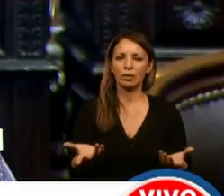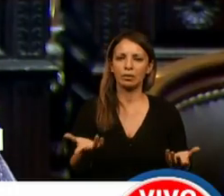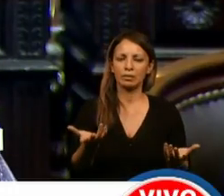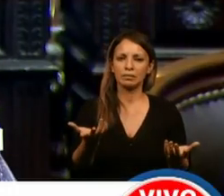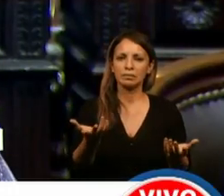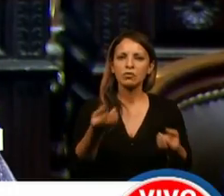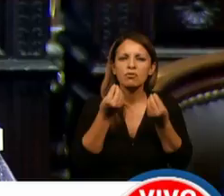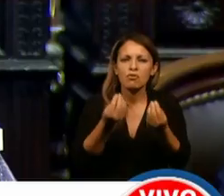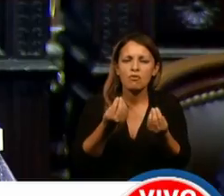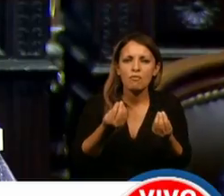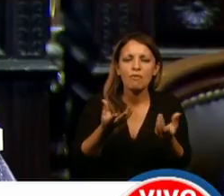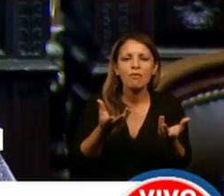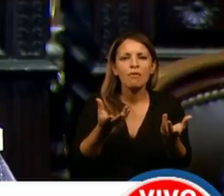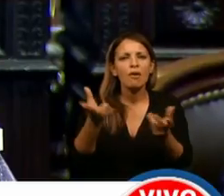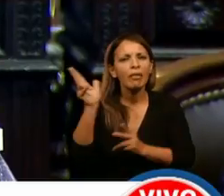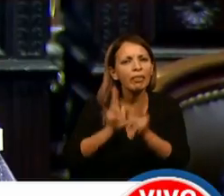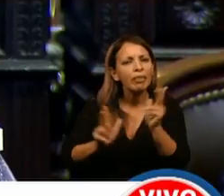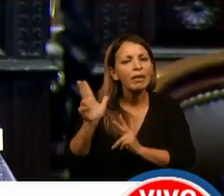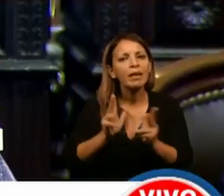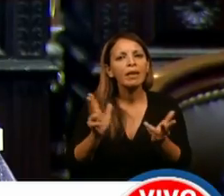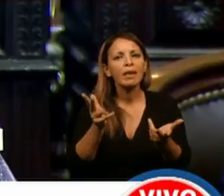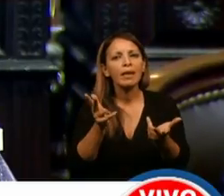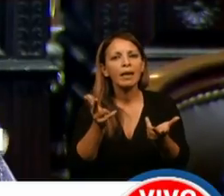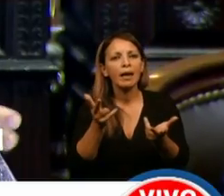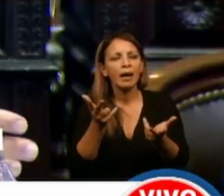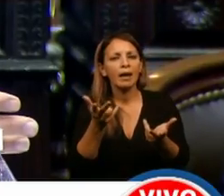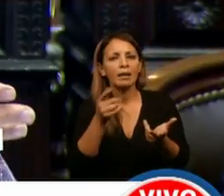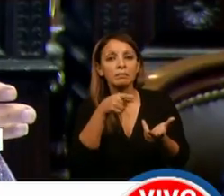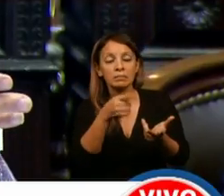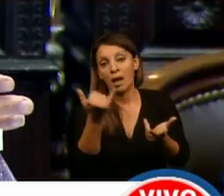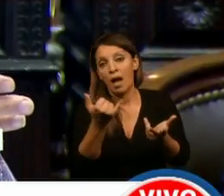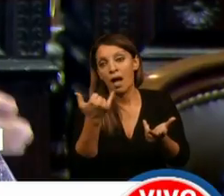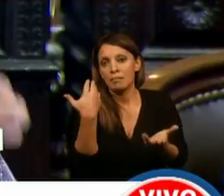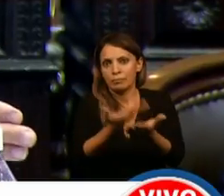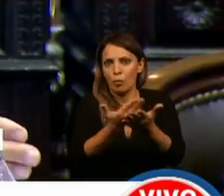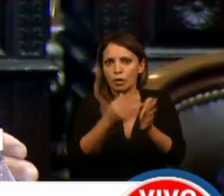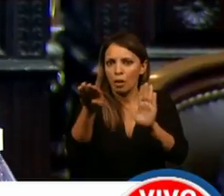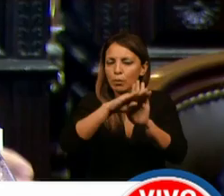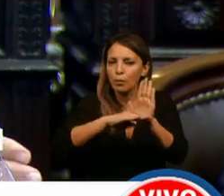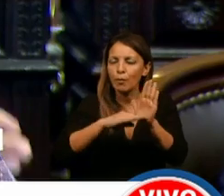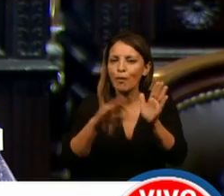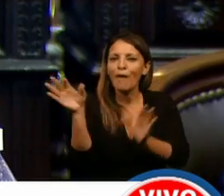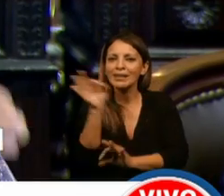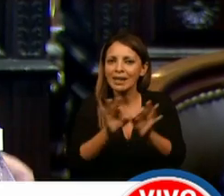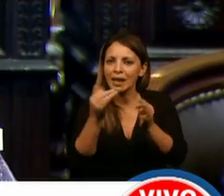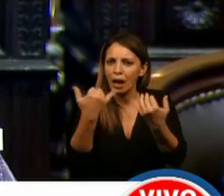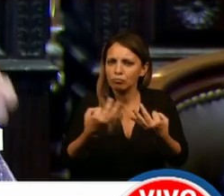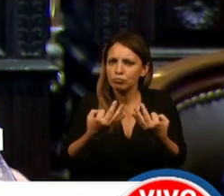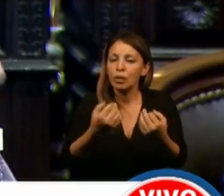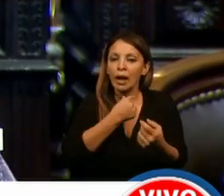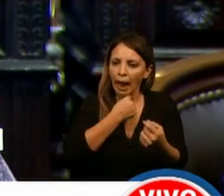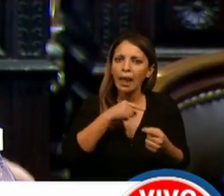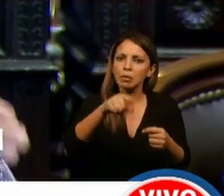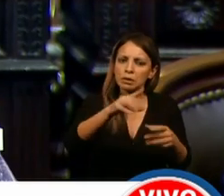que nos digan frente a las estrategias razonables que proponemos si queremos que los sectores de